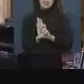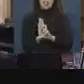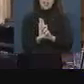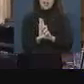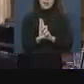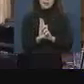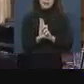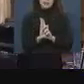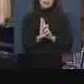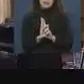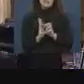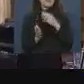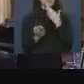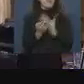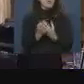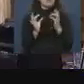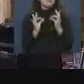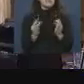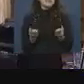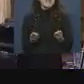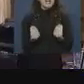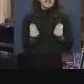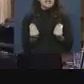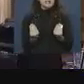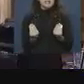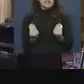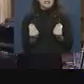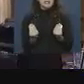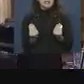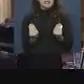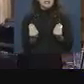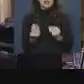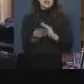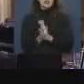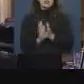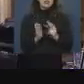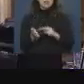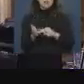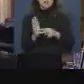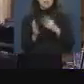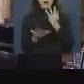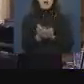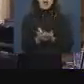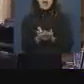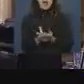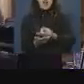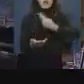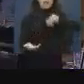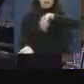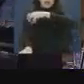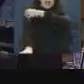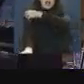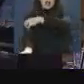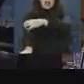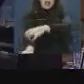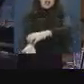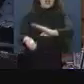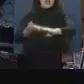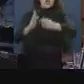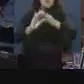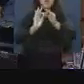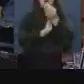aún cuando se hace necesario y fundamental por todas las problemáticas que tenemos en nuestras regiones con nuestros pueblos